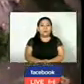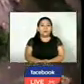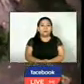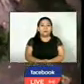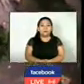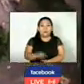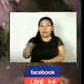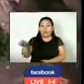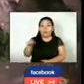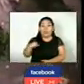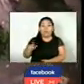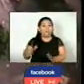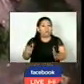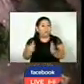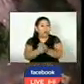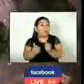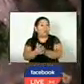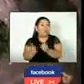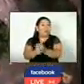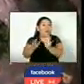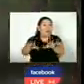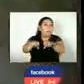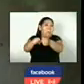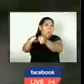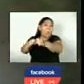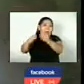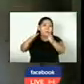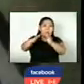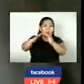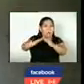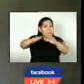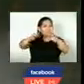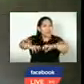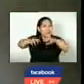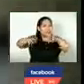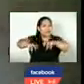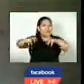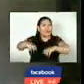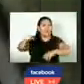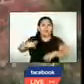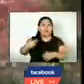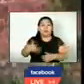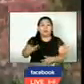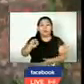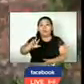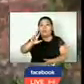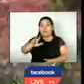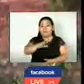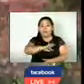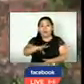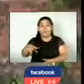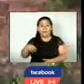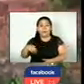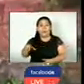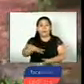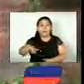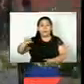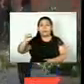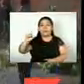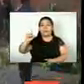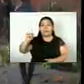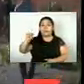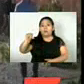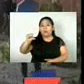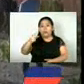son parte de los daños ocasionados en las primeras lluvias de esta temporada al menos tres familias de la colonia Salinas